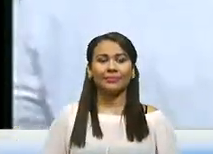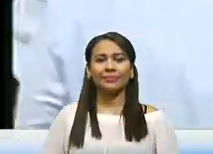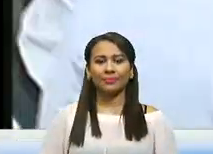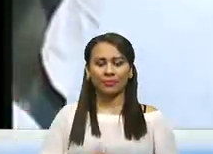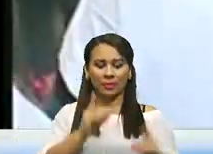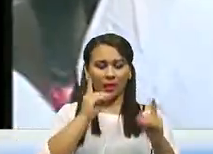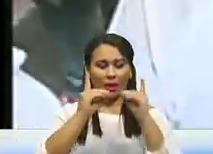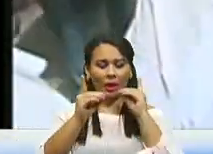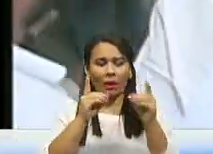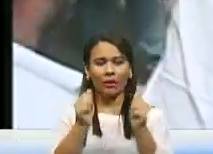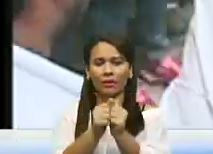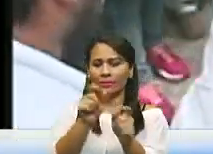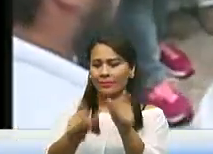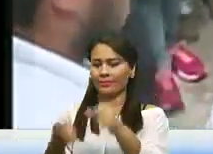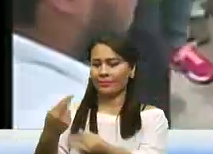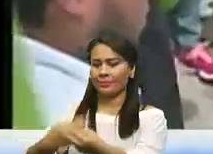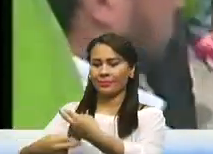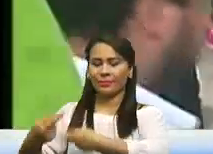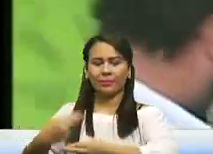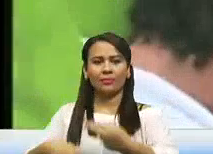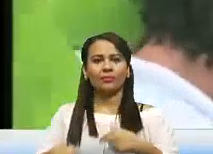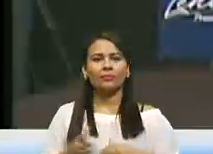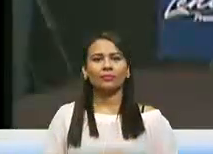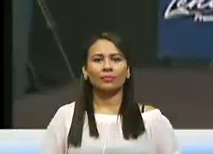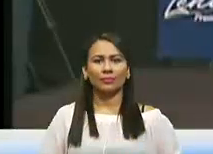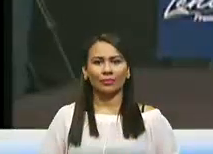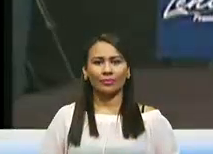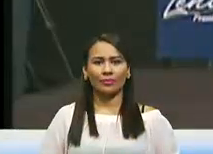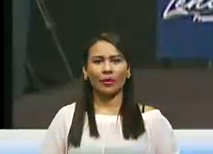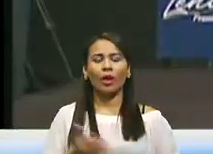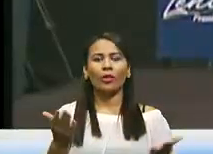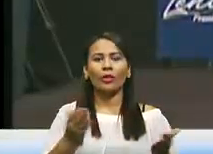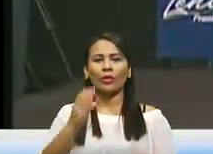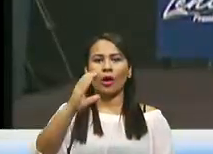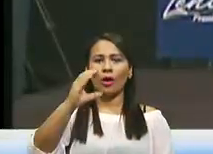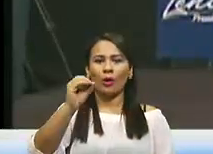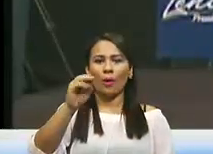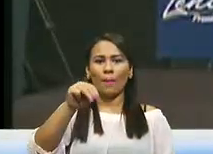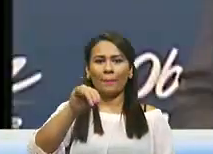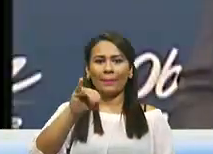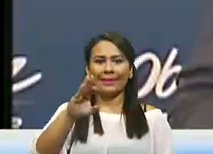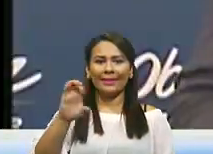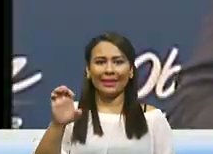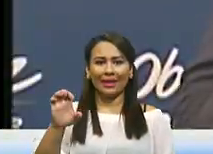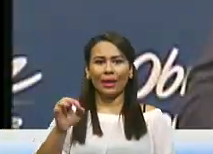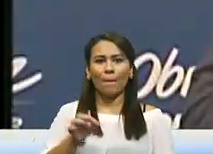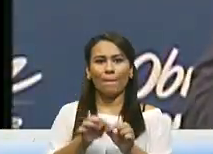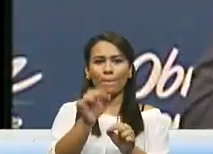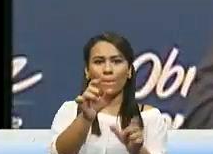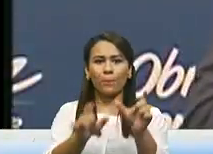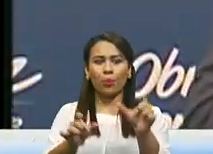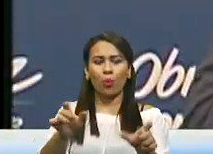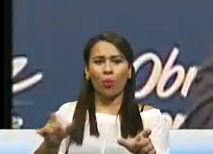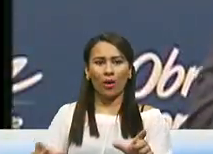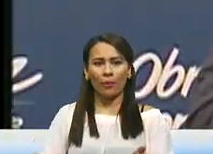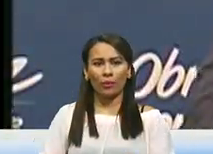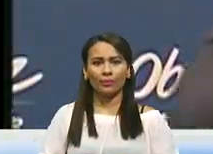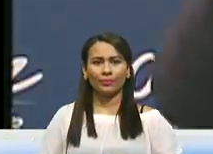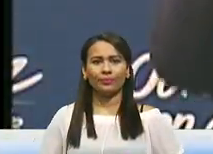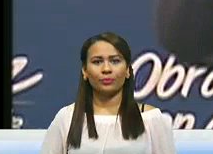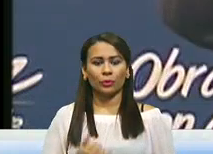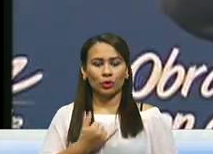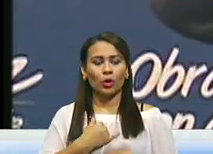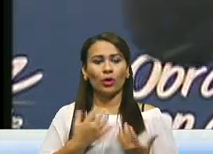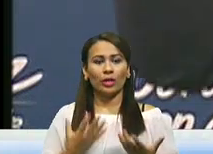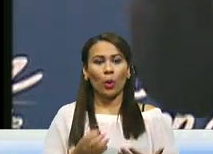un diálogo con comerciantes y moradores del Comité de Pueblo, quienes mostraron su apoyo al candidato. Va a haber unos cursos propedéuticos en los cuales